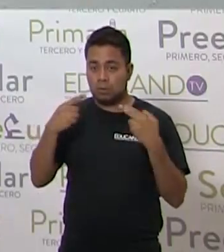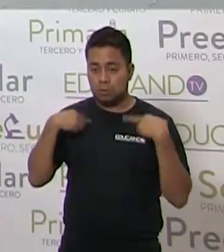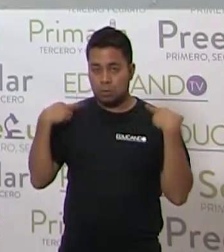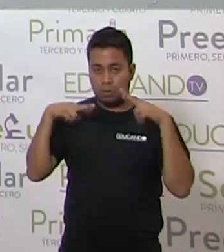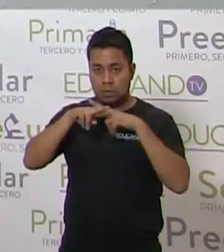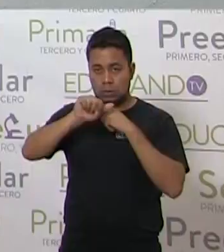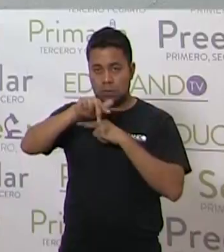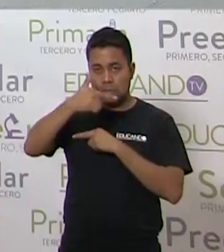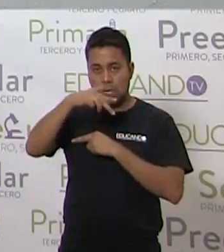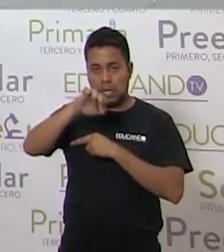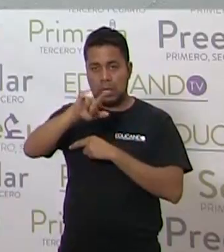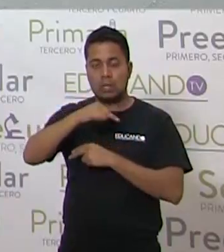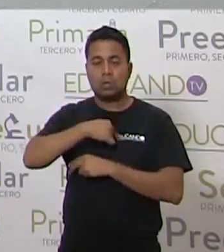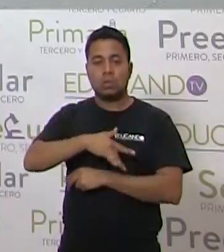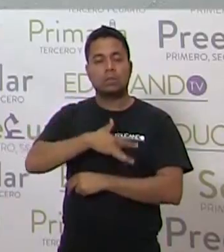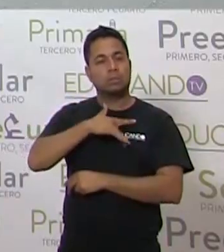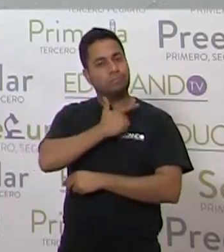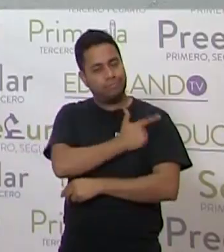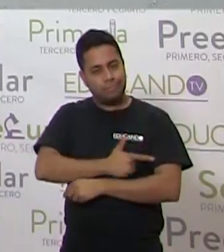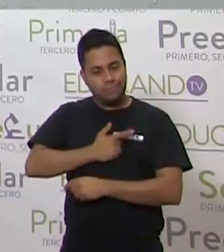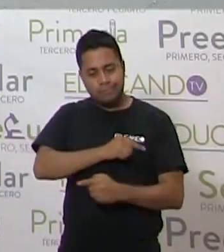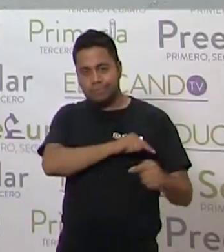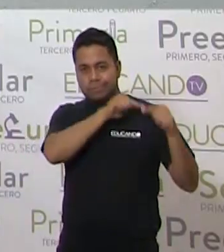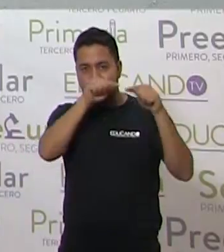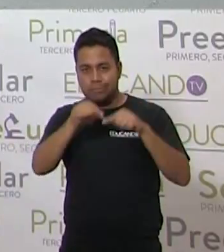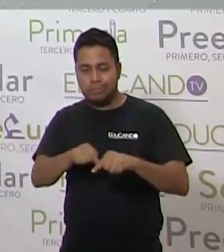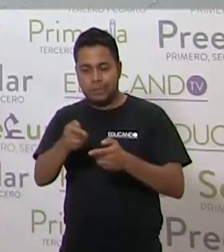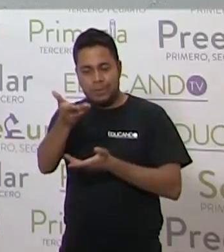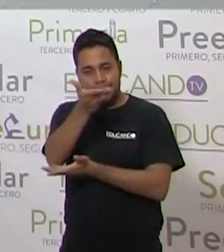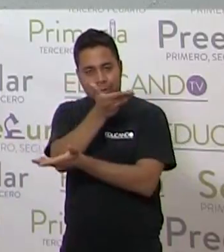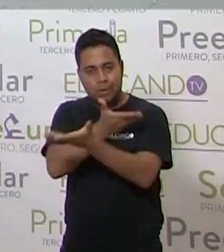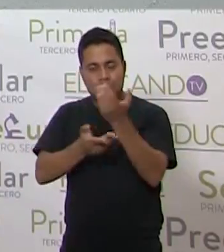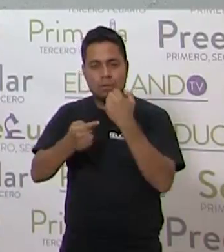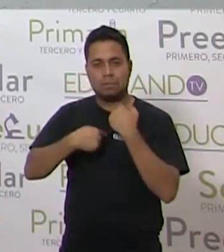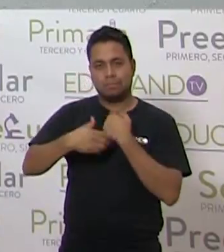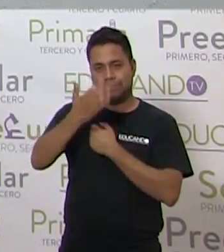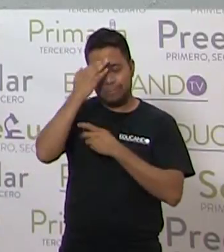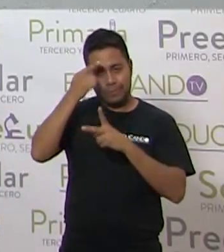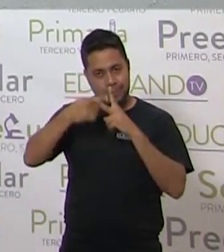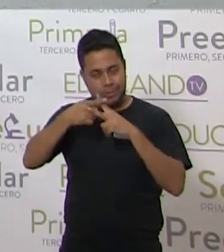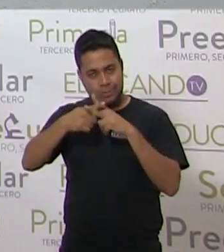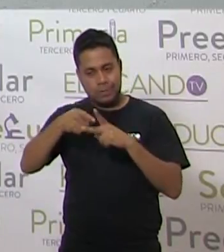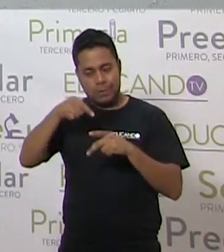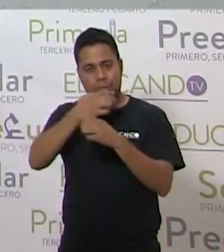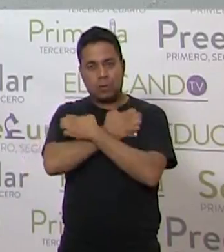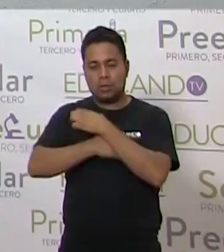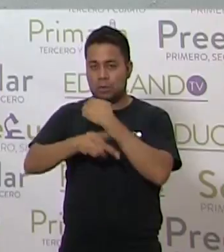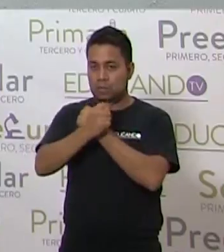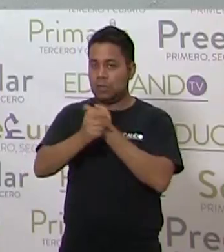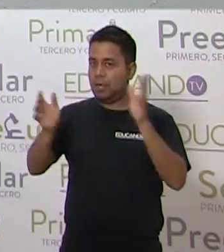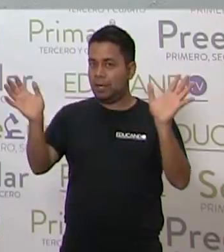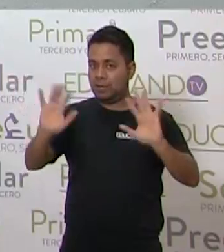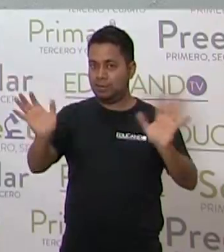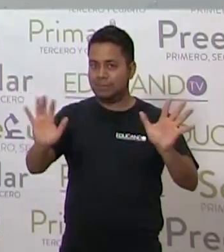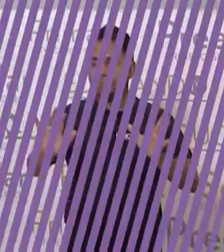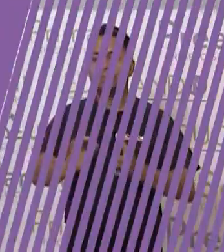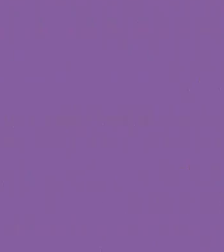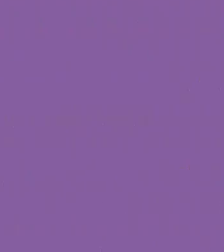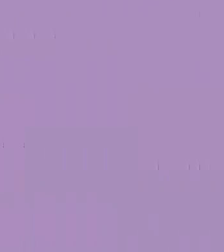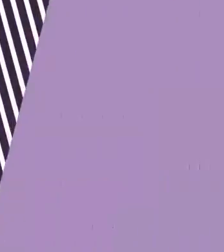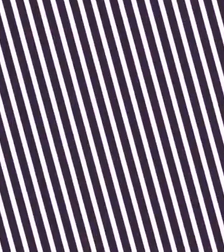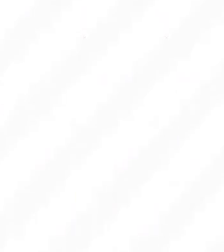Ángel Fernando y como siempre me da mucho gusto estar contigo y compartir Desafíos Matemáticos en educando tv hasta la